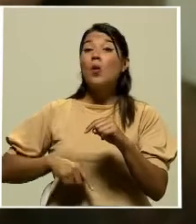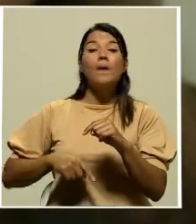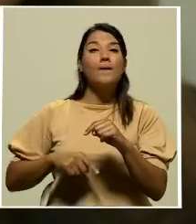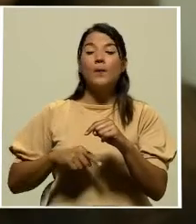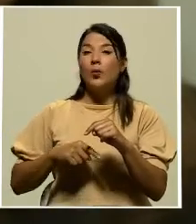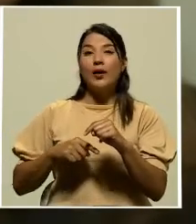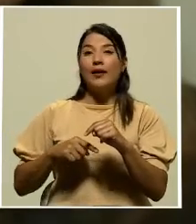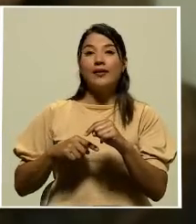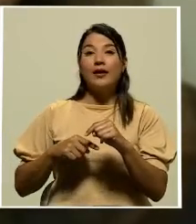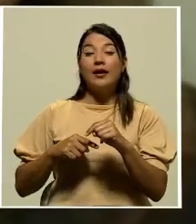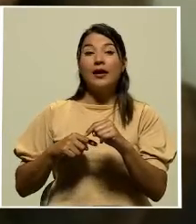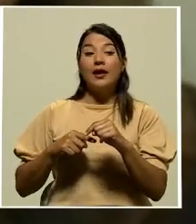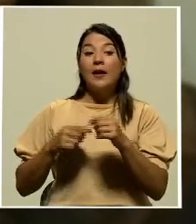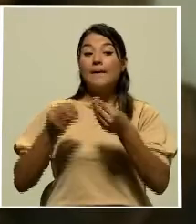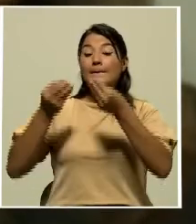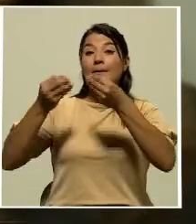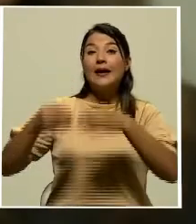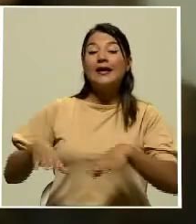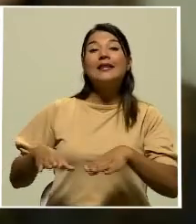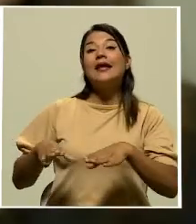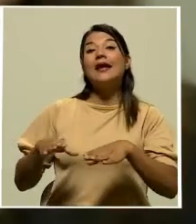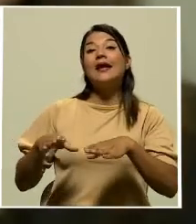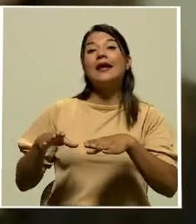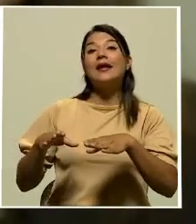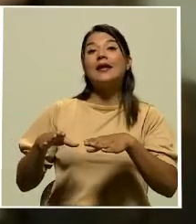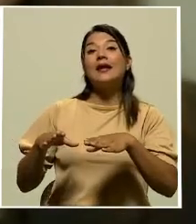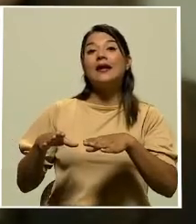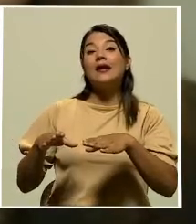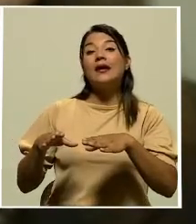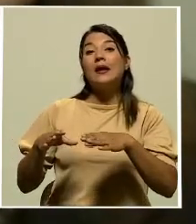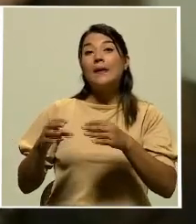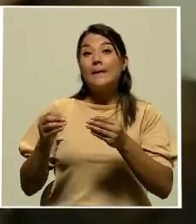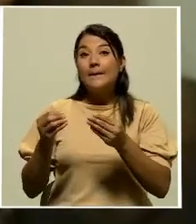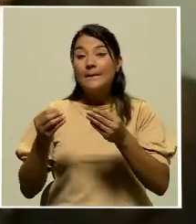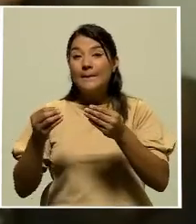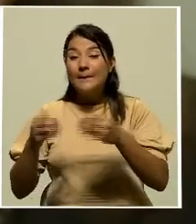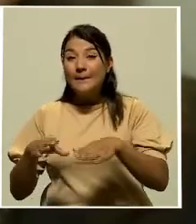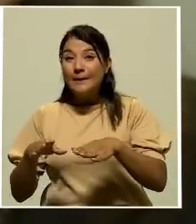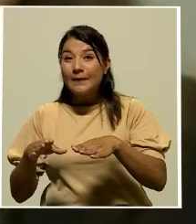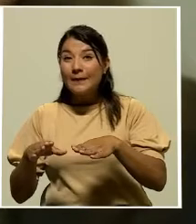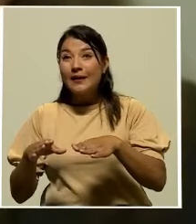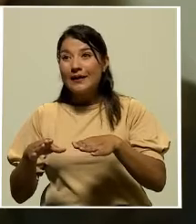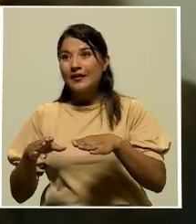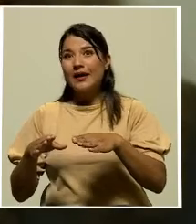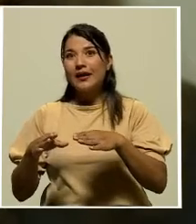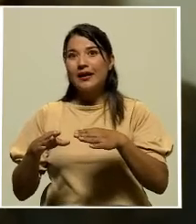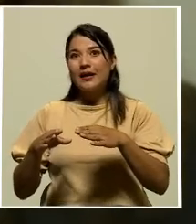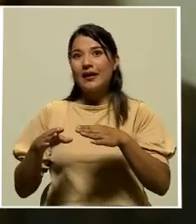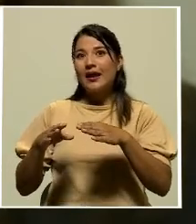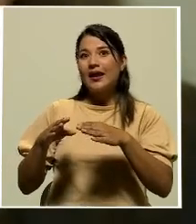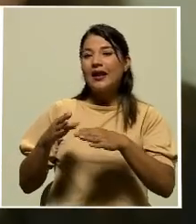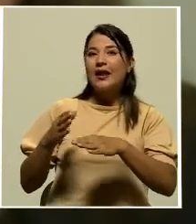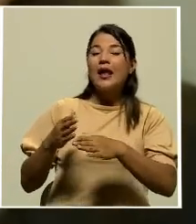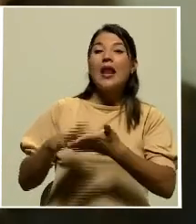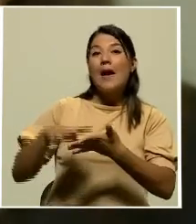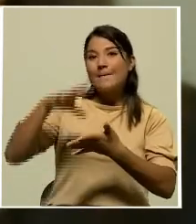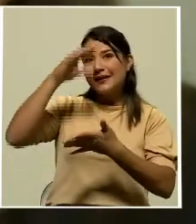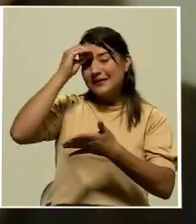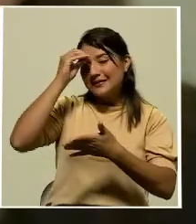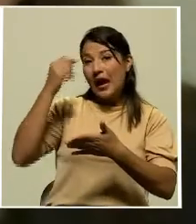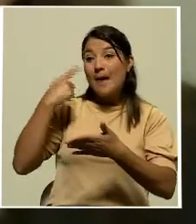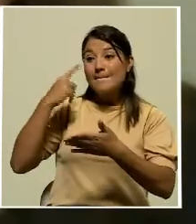o lujo de perder a inversión de los últimos 20, 30 años. Entonces, todos los logros,